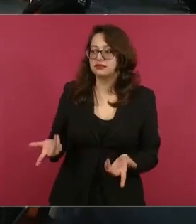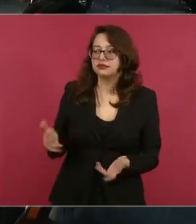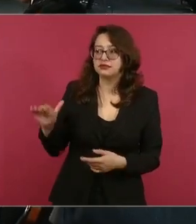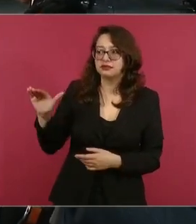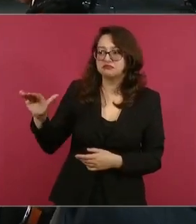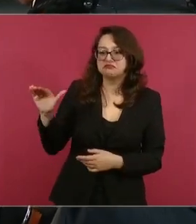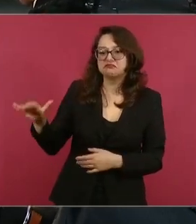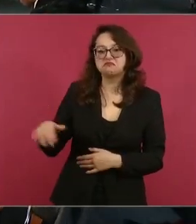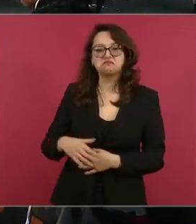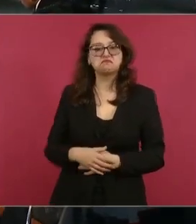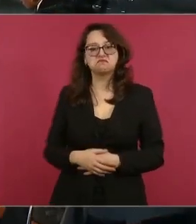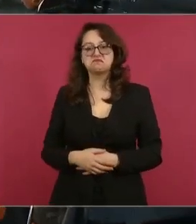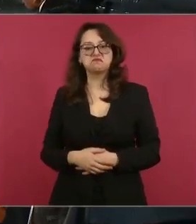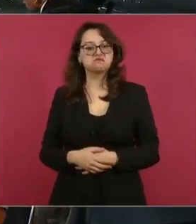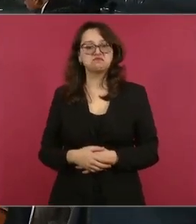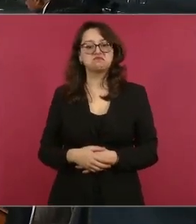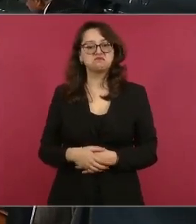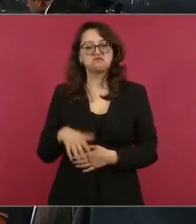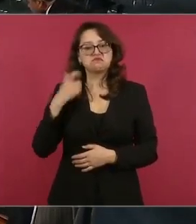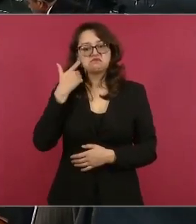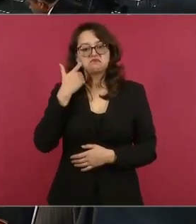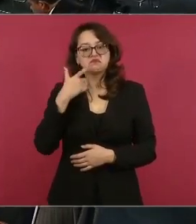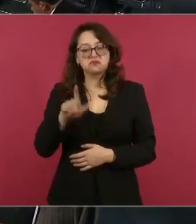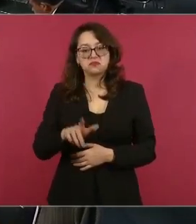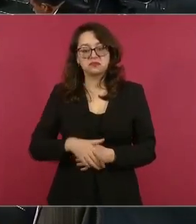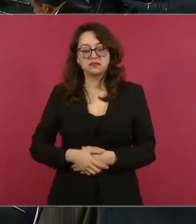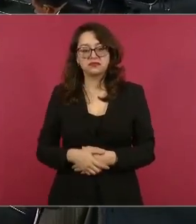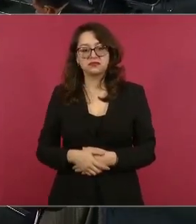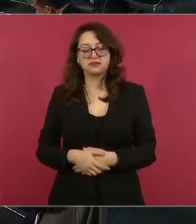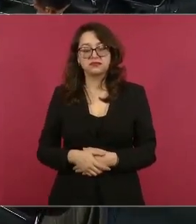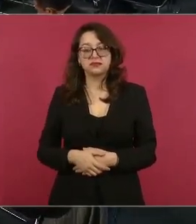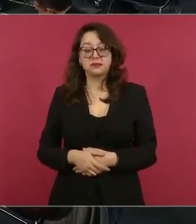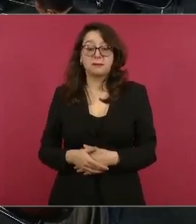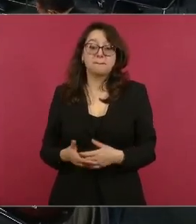atendiendo nuestro planteamiento,